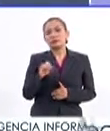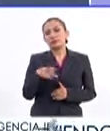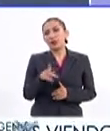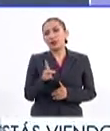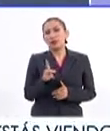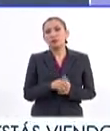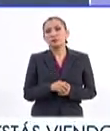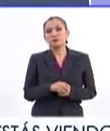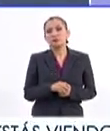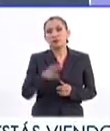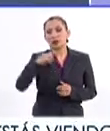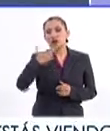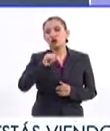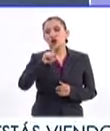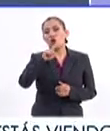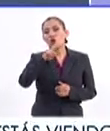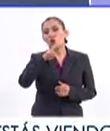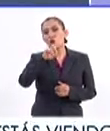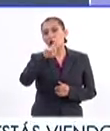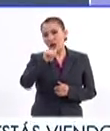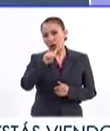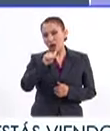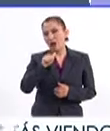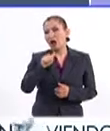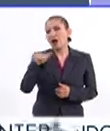obviamente Cholula